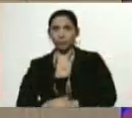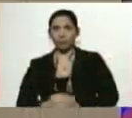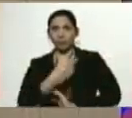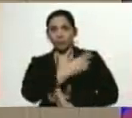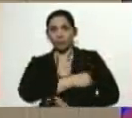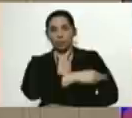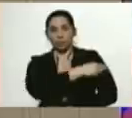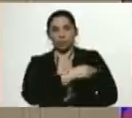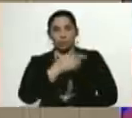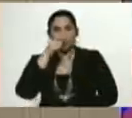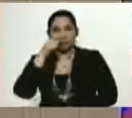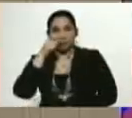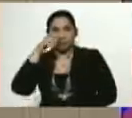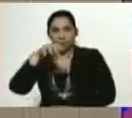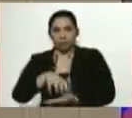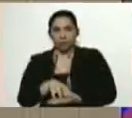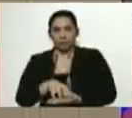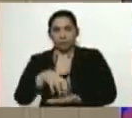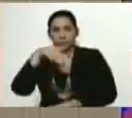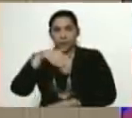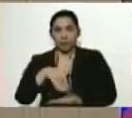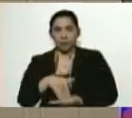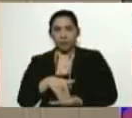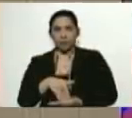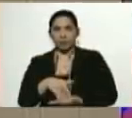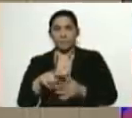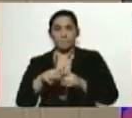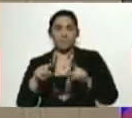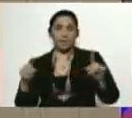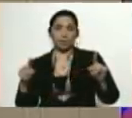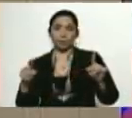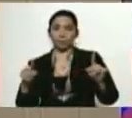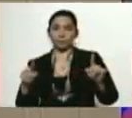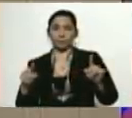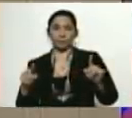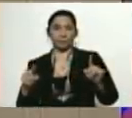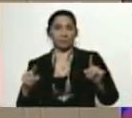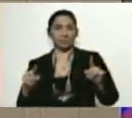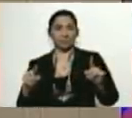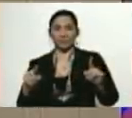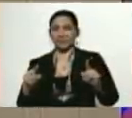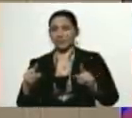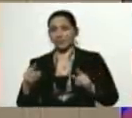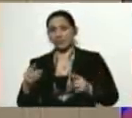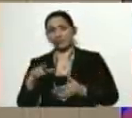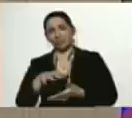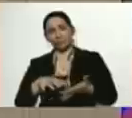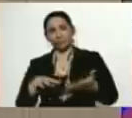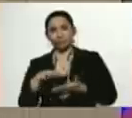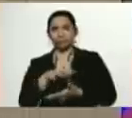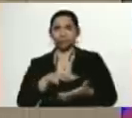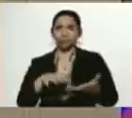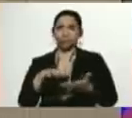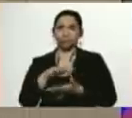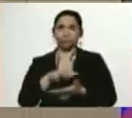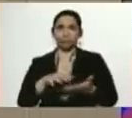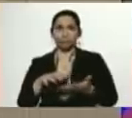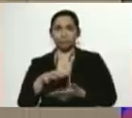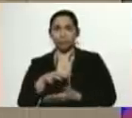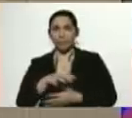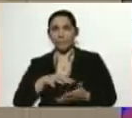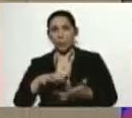hospitales Centinela en el estado Miranda, pero evolucionó de manera tórpida hasta presentar un estado